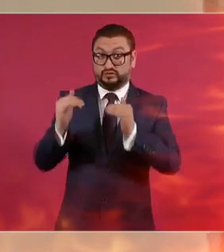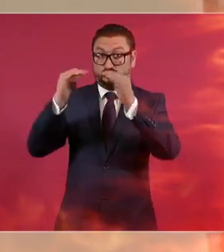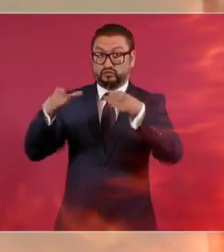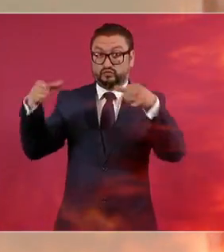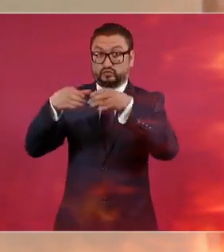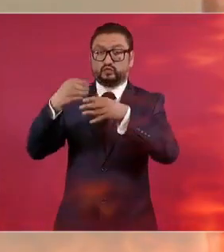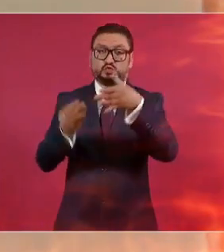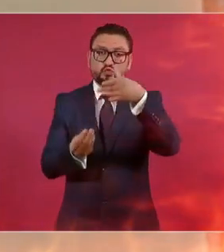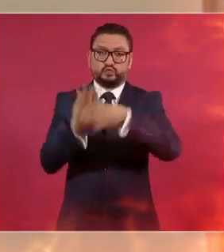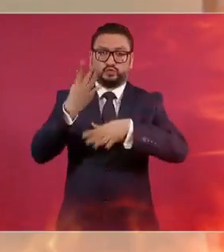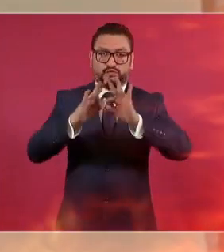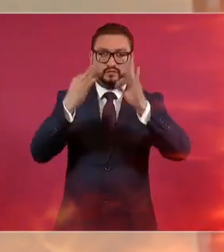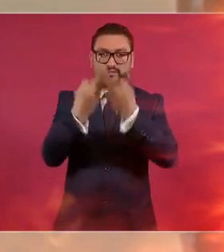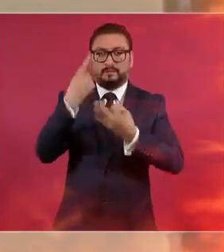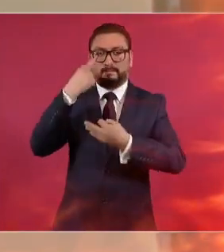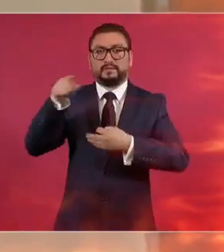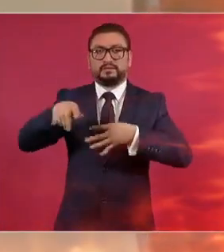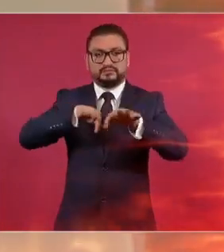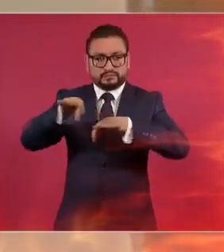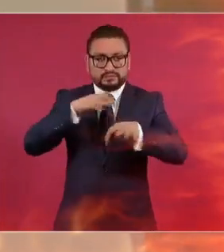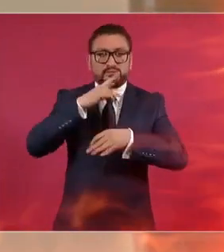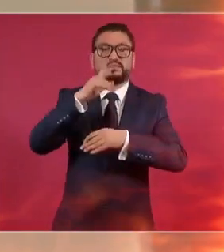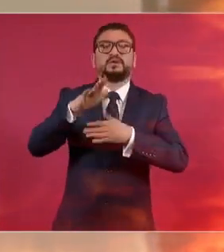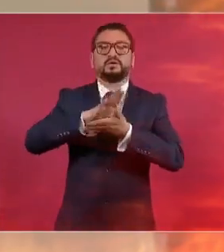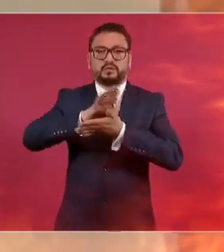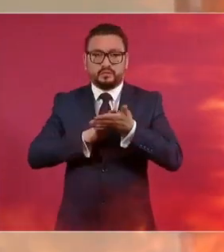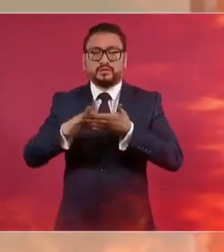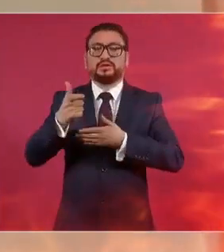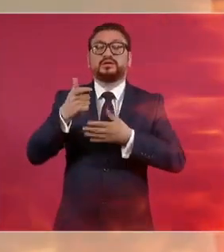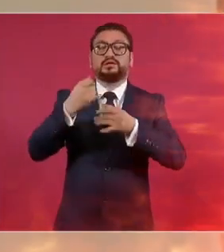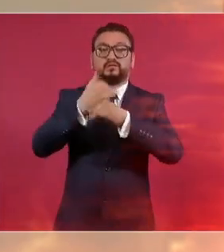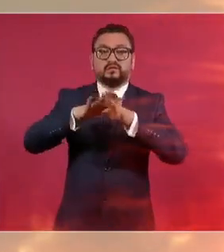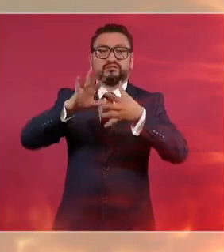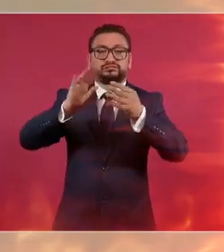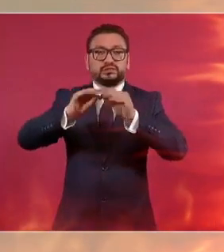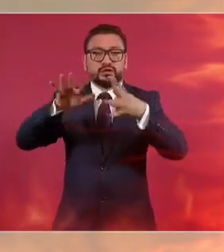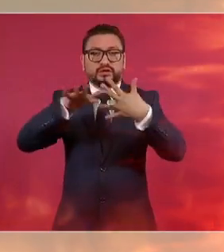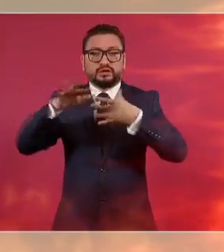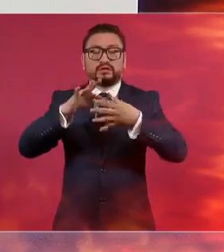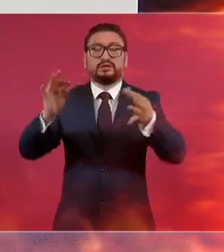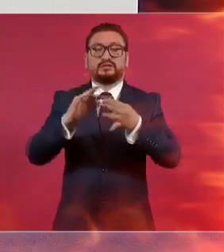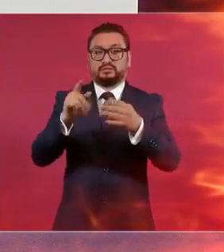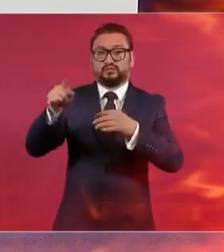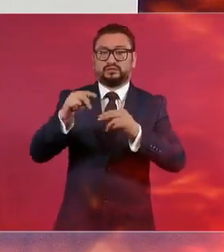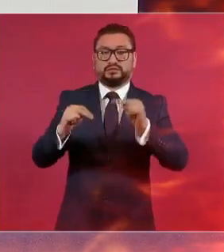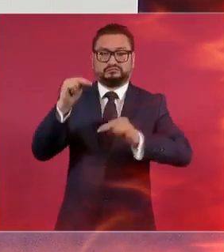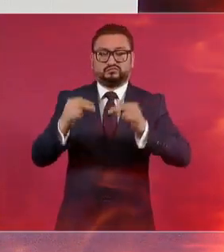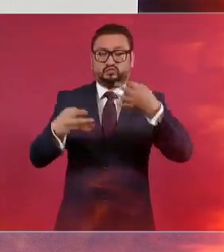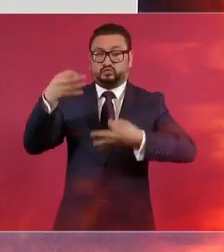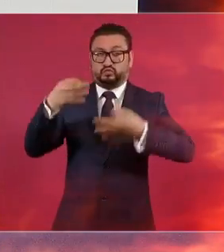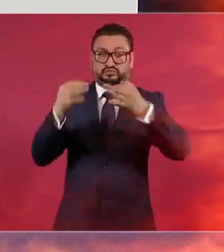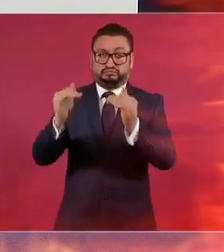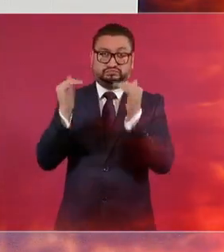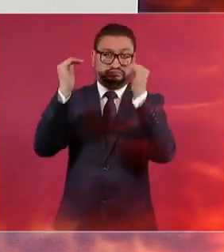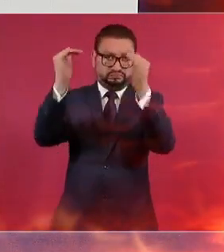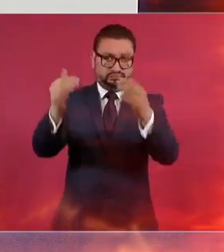Poder Judicial, así como los magistrados del Tribunal de Disciplina, se van a elegir a nivel nacional a partir de 30 candidaturas paritarias, de